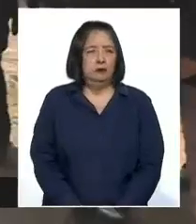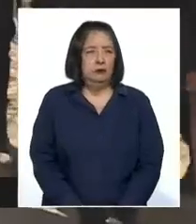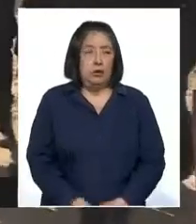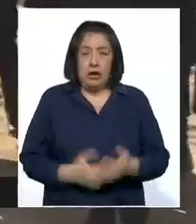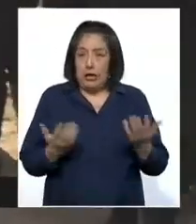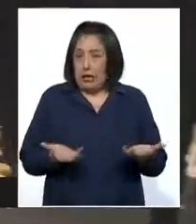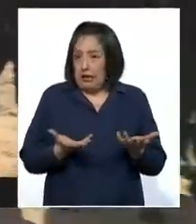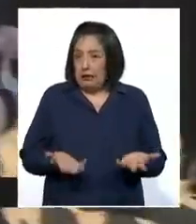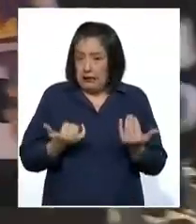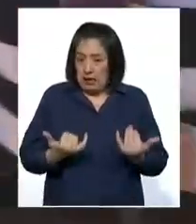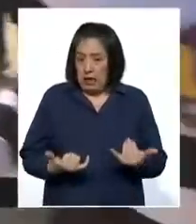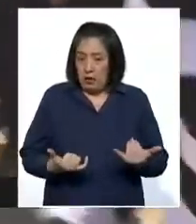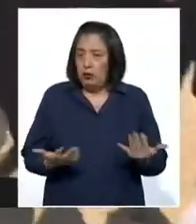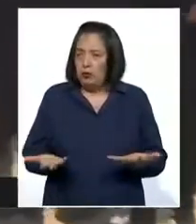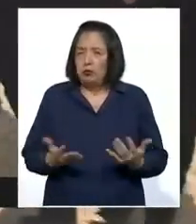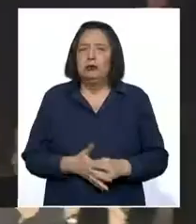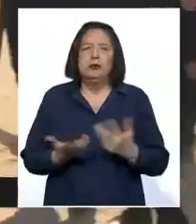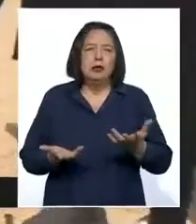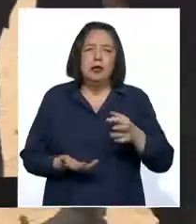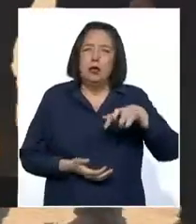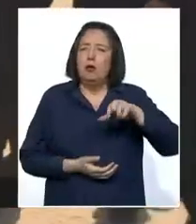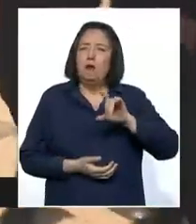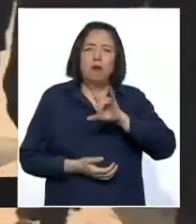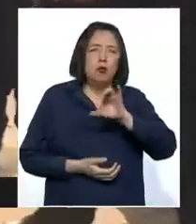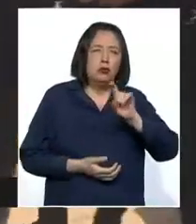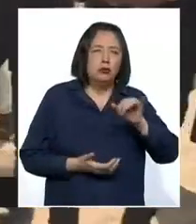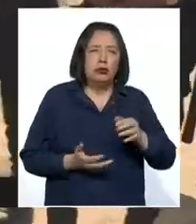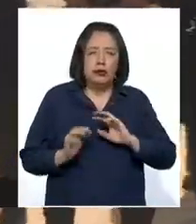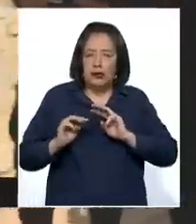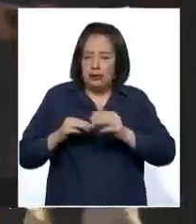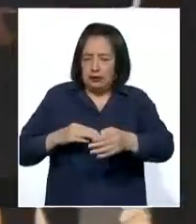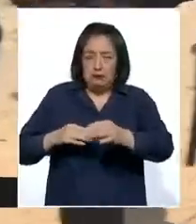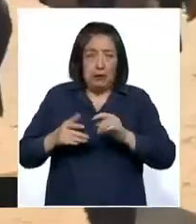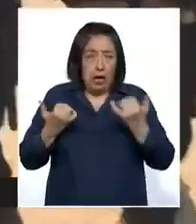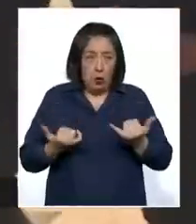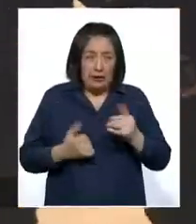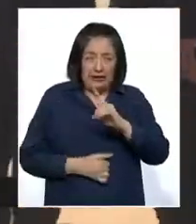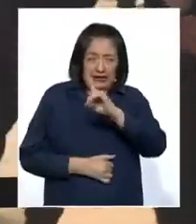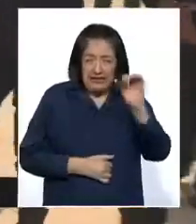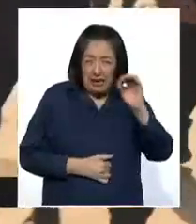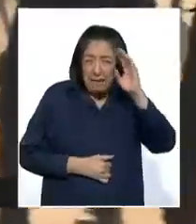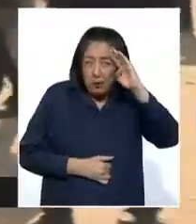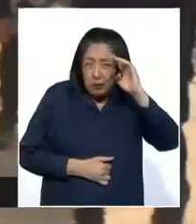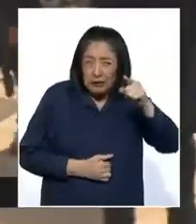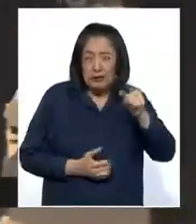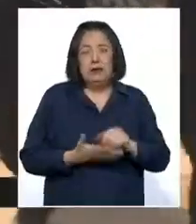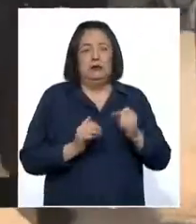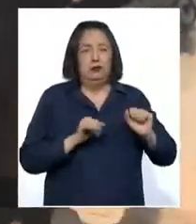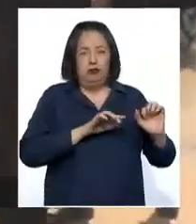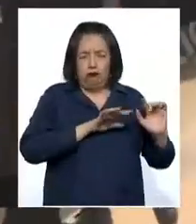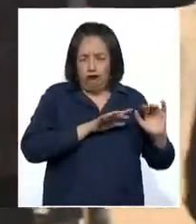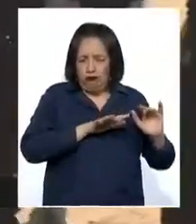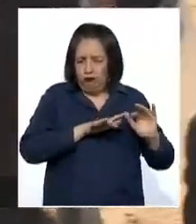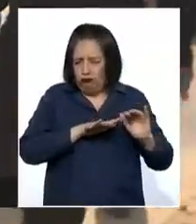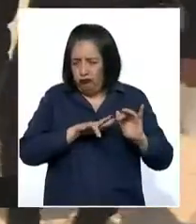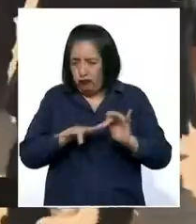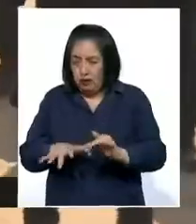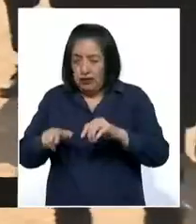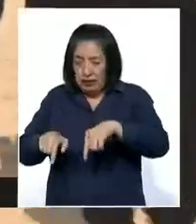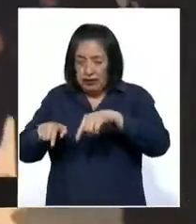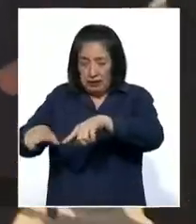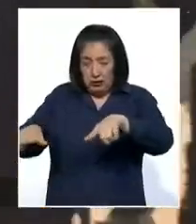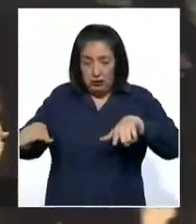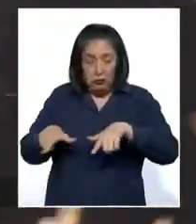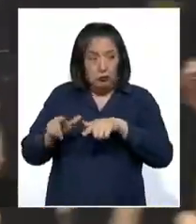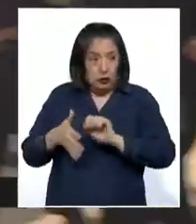estamos en estos momentos en pucusana hay más de cien policías que están ingresando en este momento a este sector el cual de